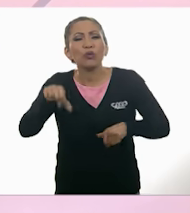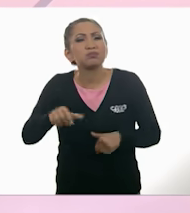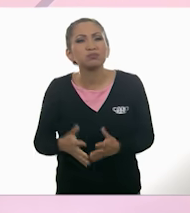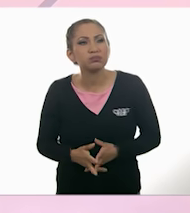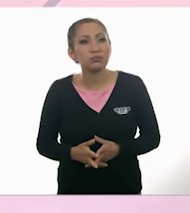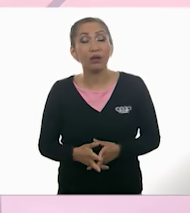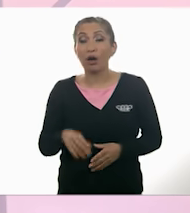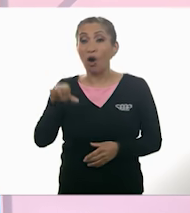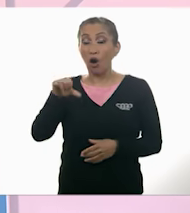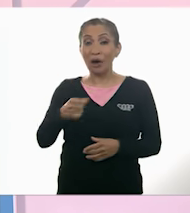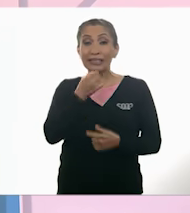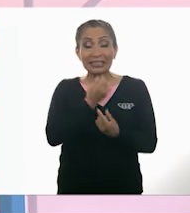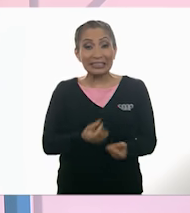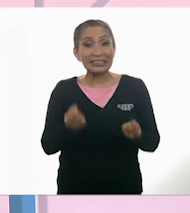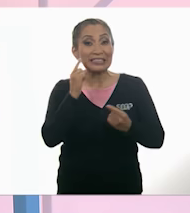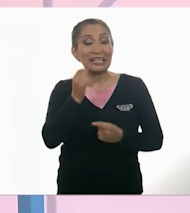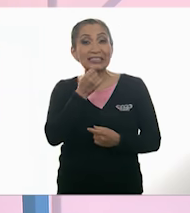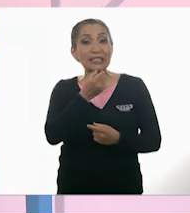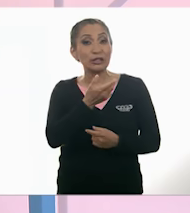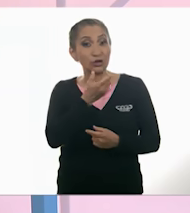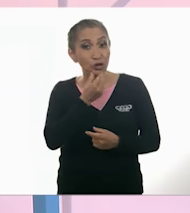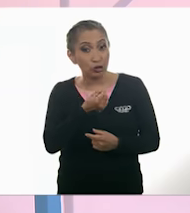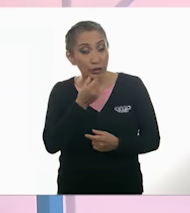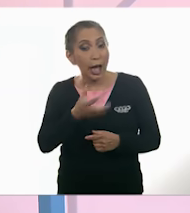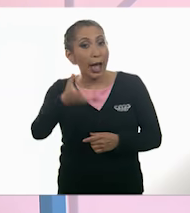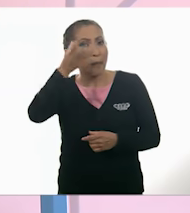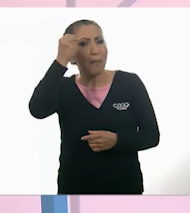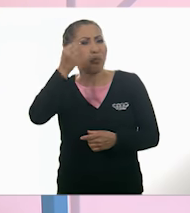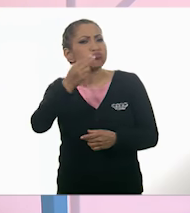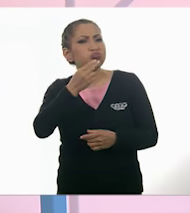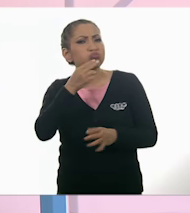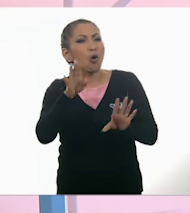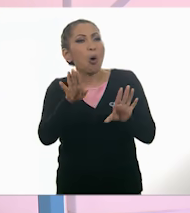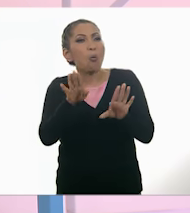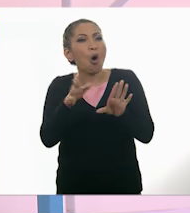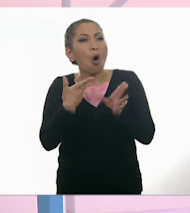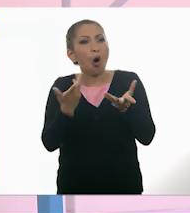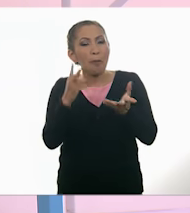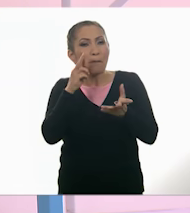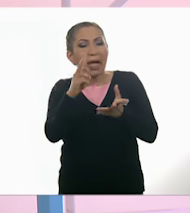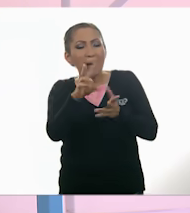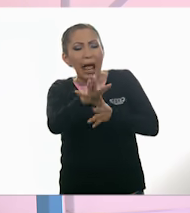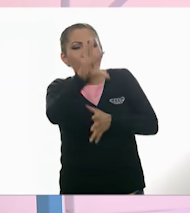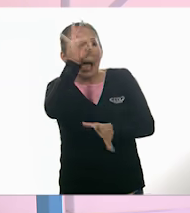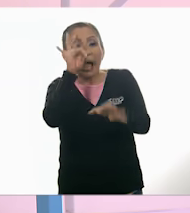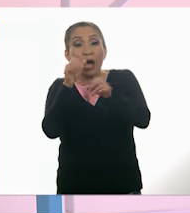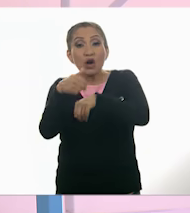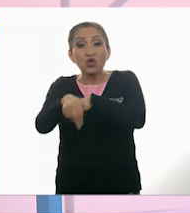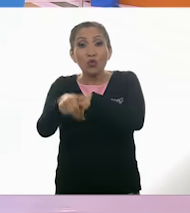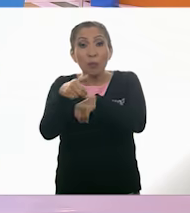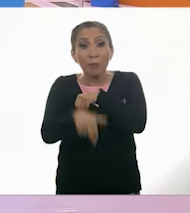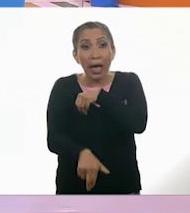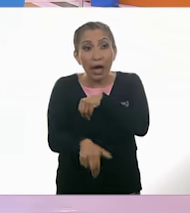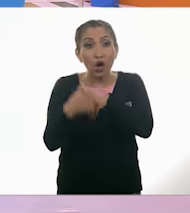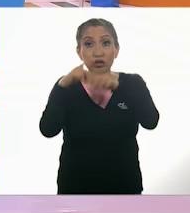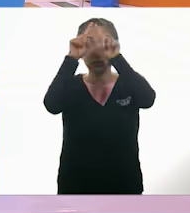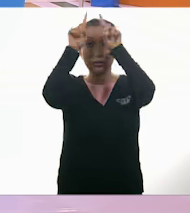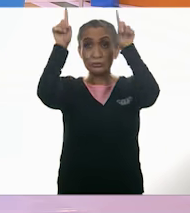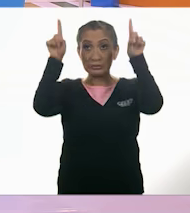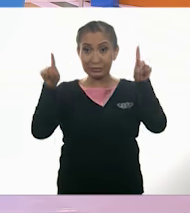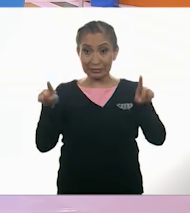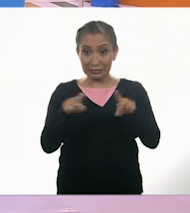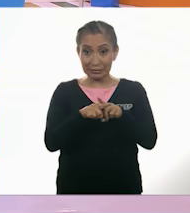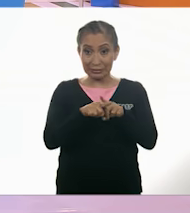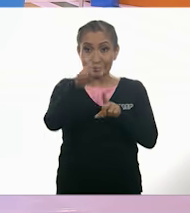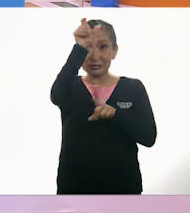hoy? Hoy las niñas y los niños van a aprender a utilizar regularidades para localizar números en el tablero